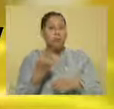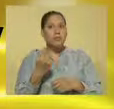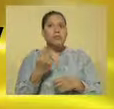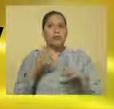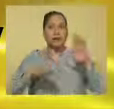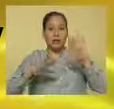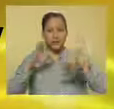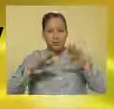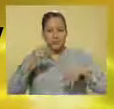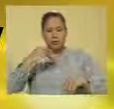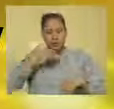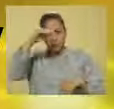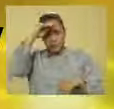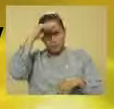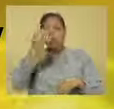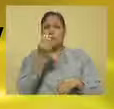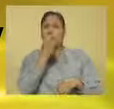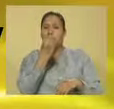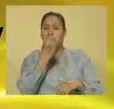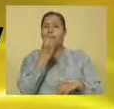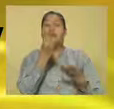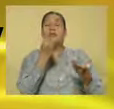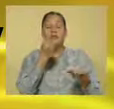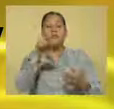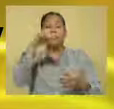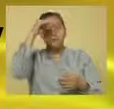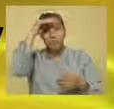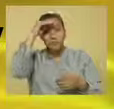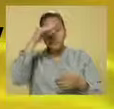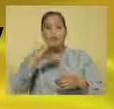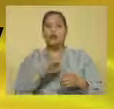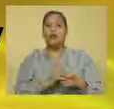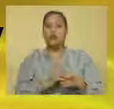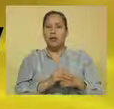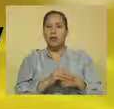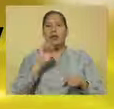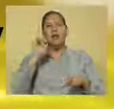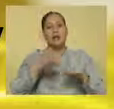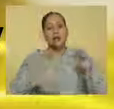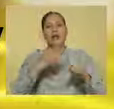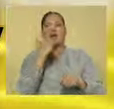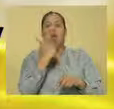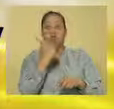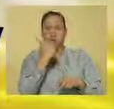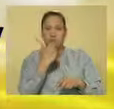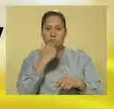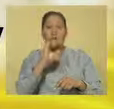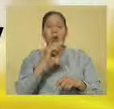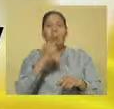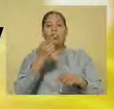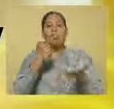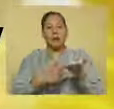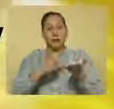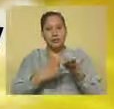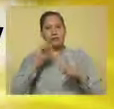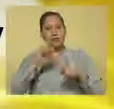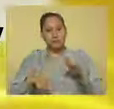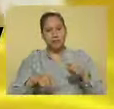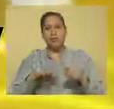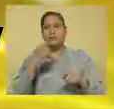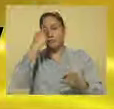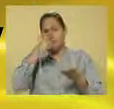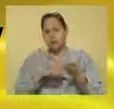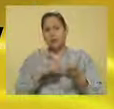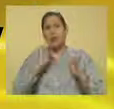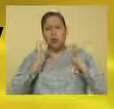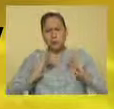generalmente cuando pensamos en la alimentación, lo primero que pensamos es quitar todos los azúcares y los carbohidratos. Y yo creo que el organismo